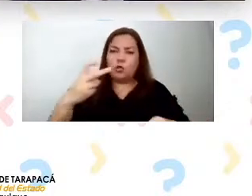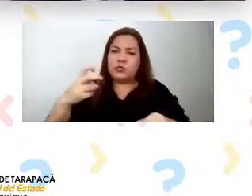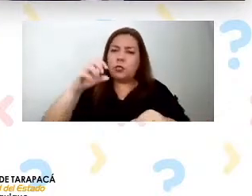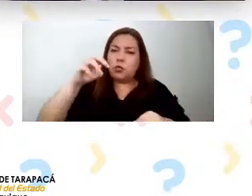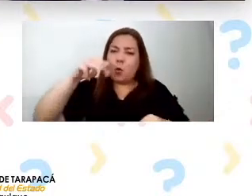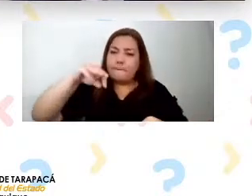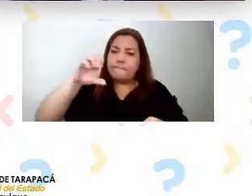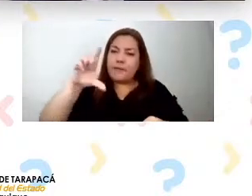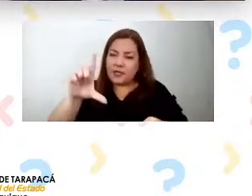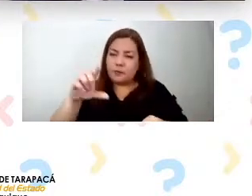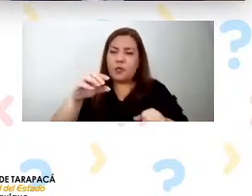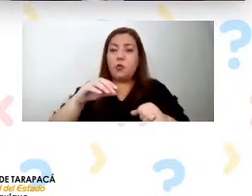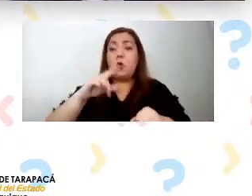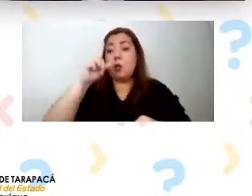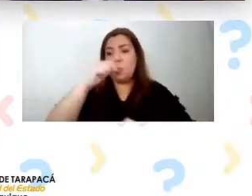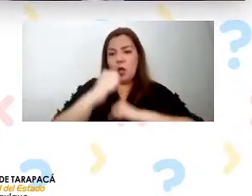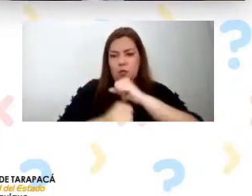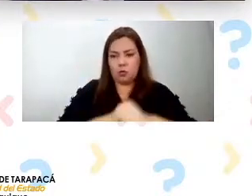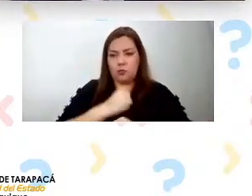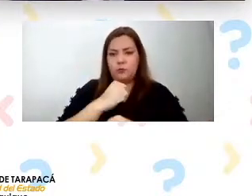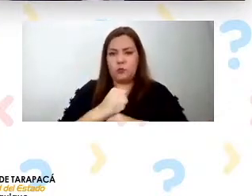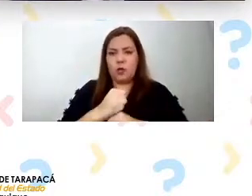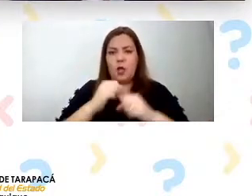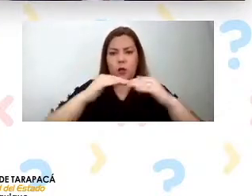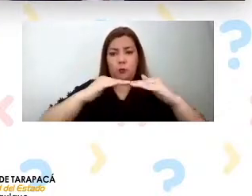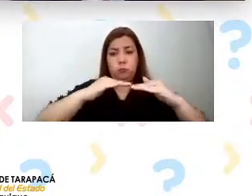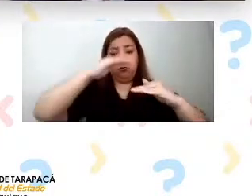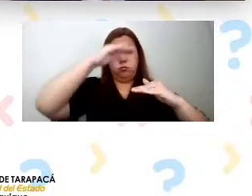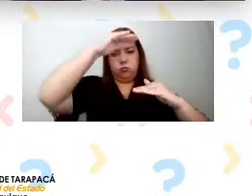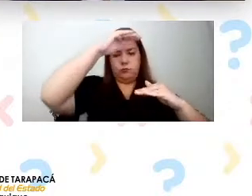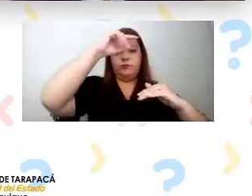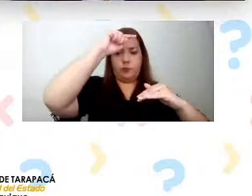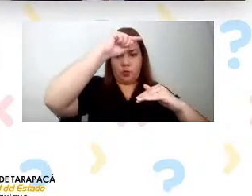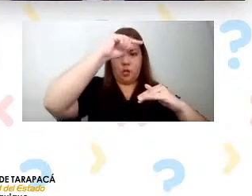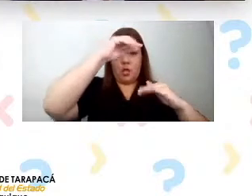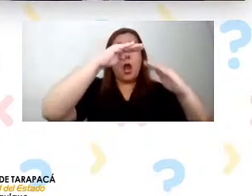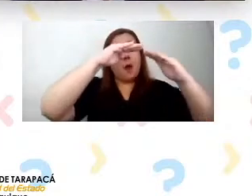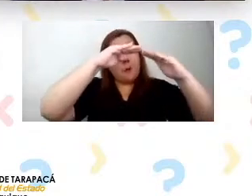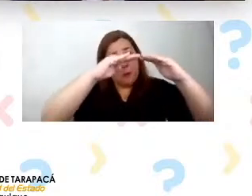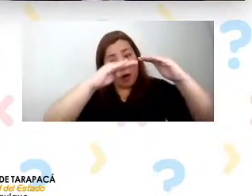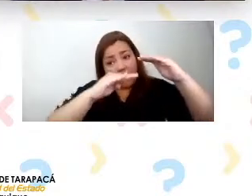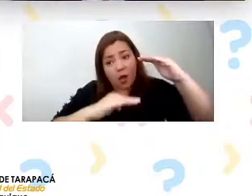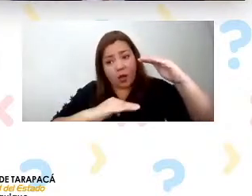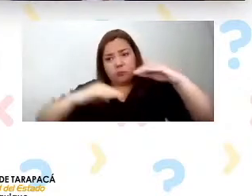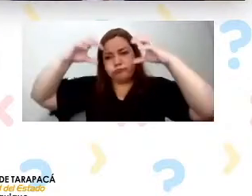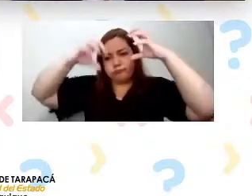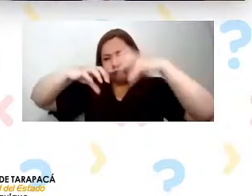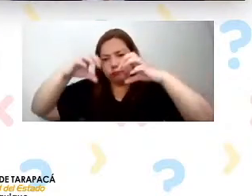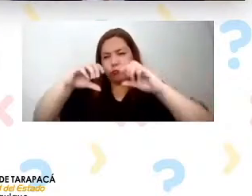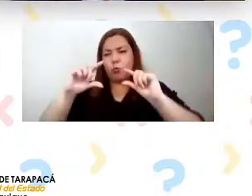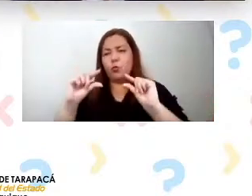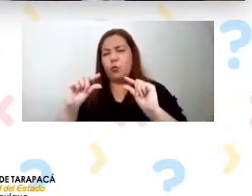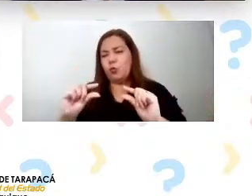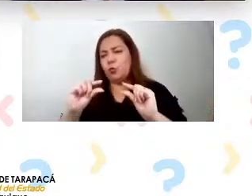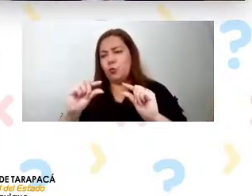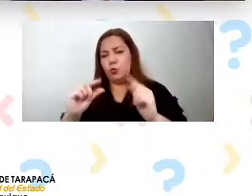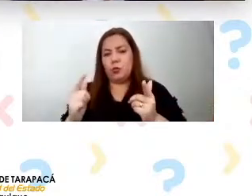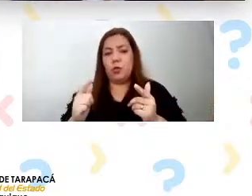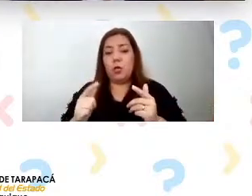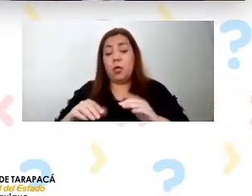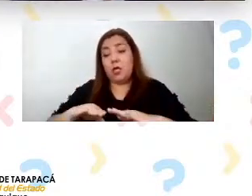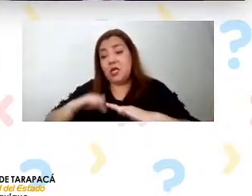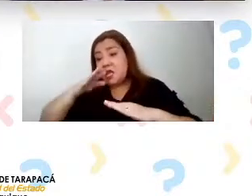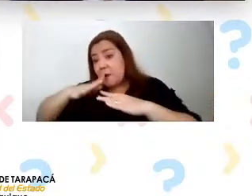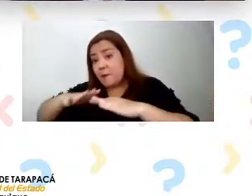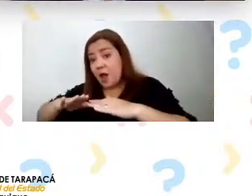milímetros anuales. A alturas más bajas las precipitaciones son muy, muy escasas, y a nivel del mar, ¿no es